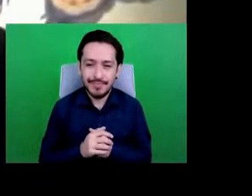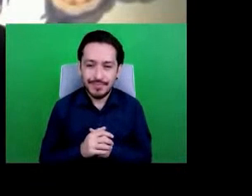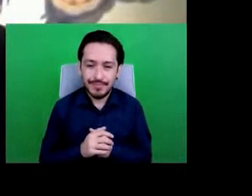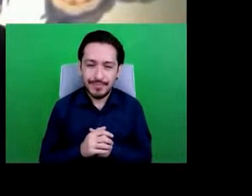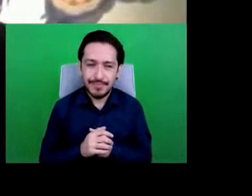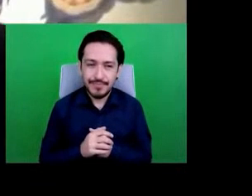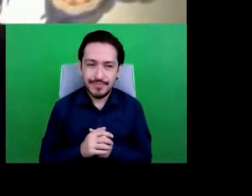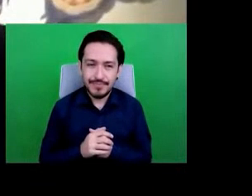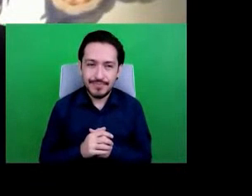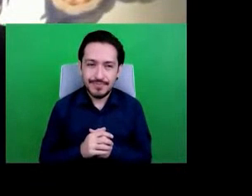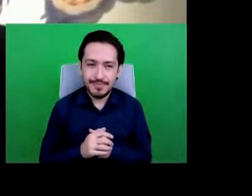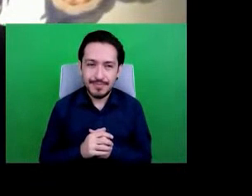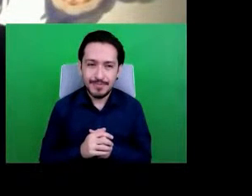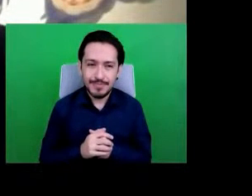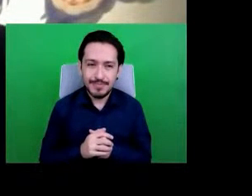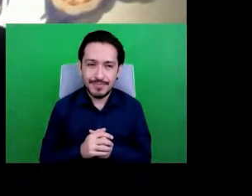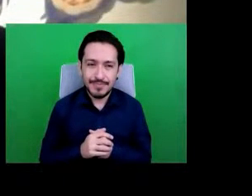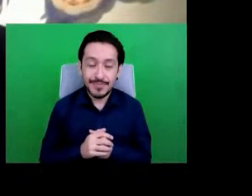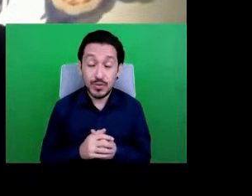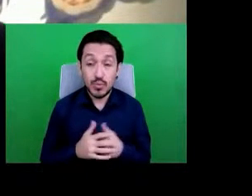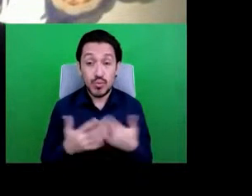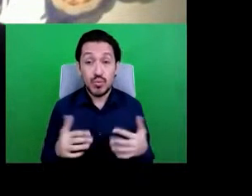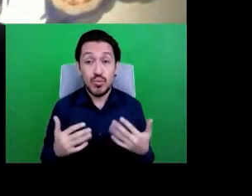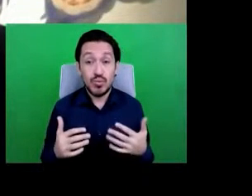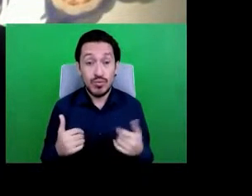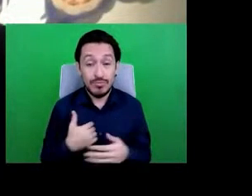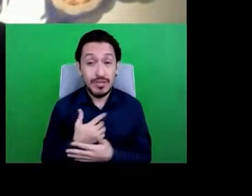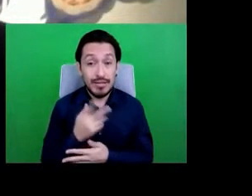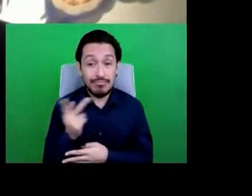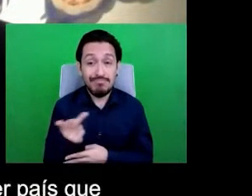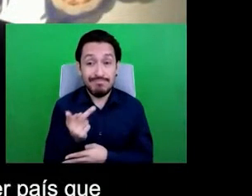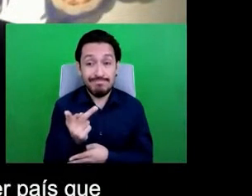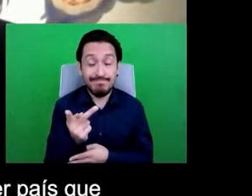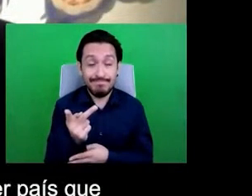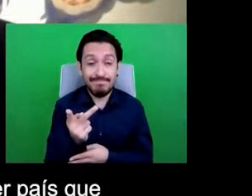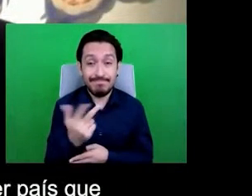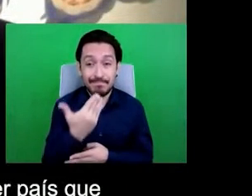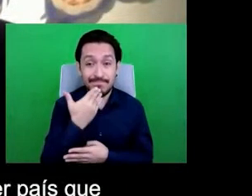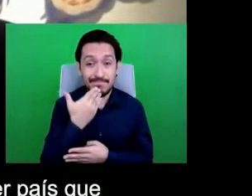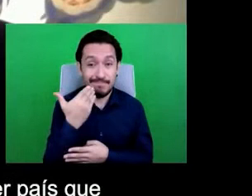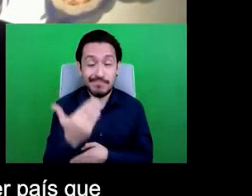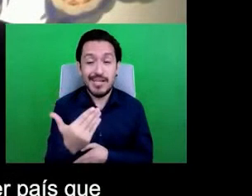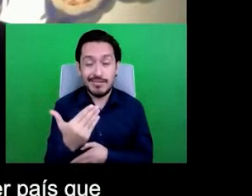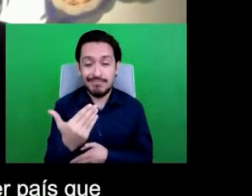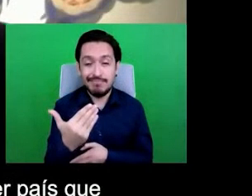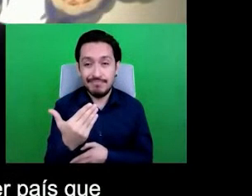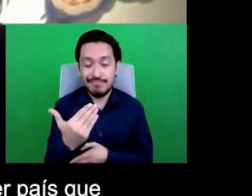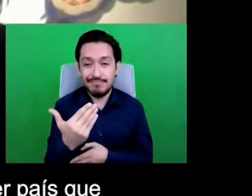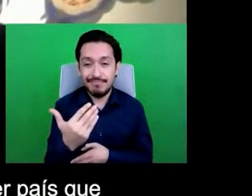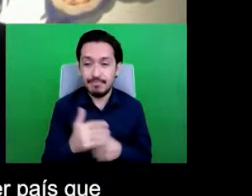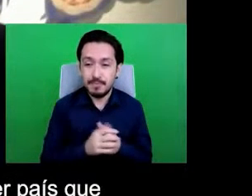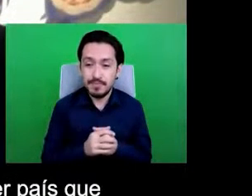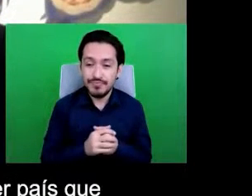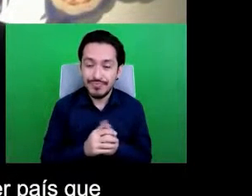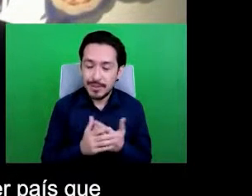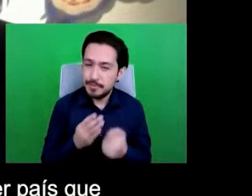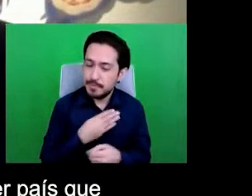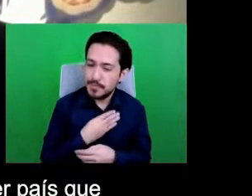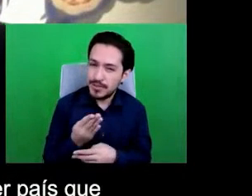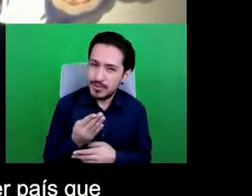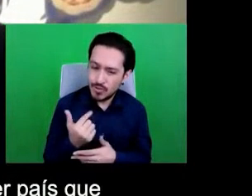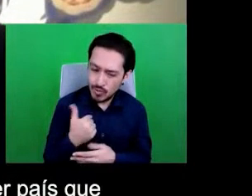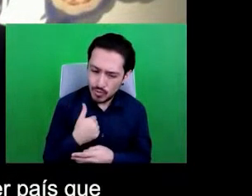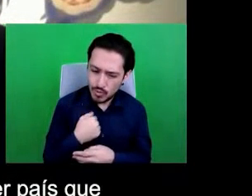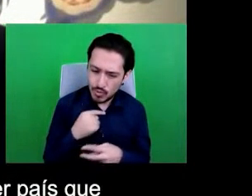Sure, that's a really good question. Me parece que esa pregunta es una excelente pregunta. Bueno, yo comentaría dos